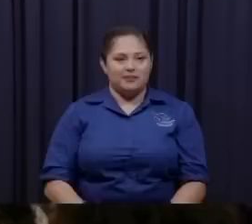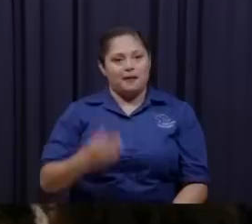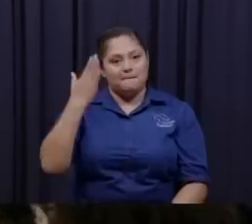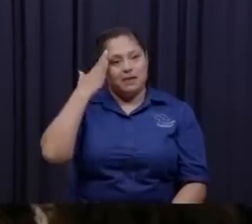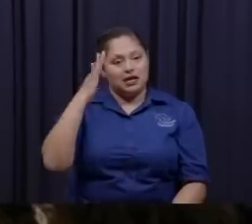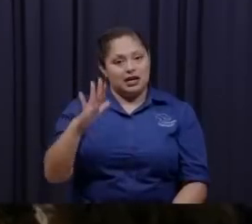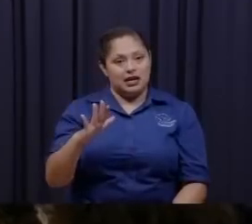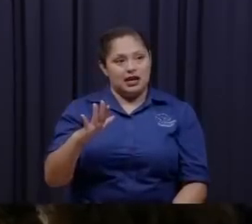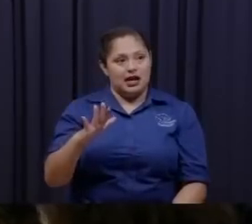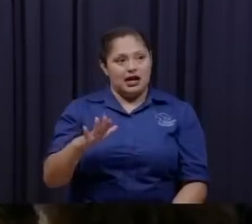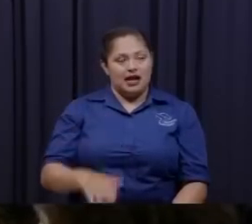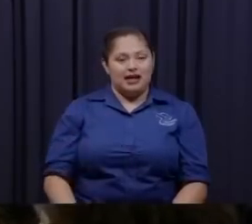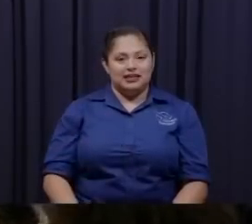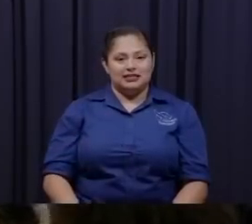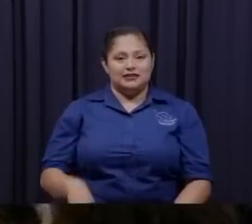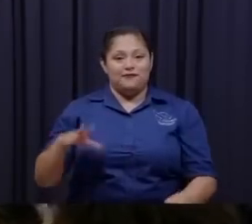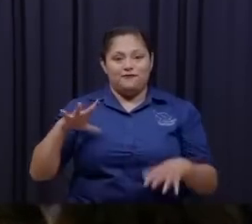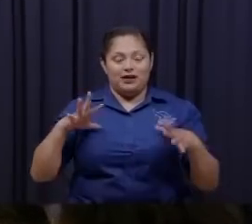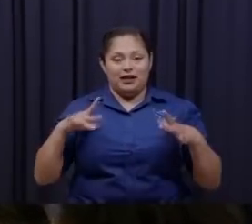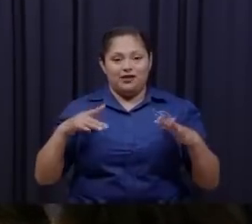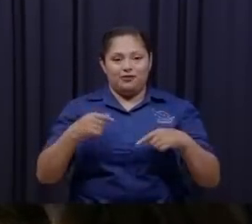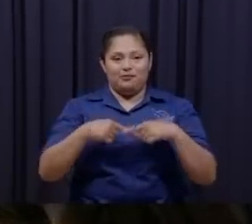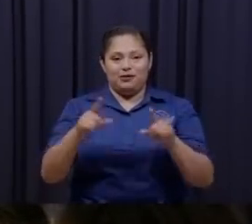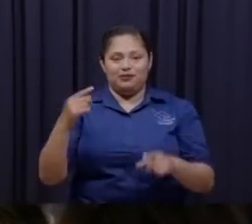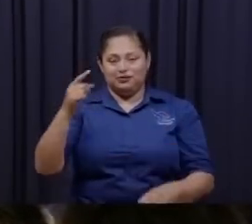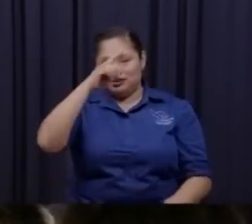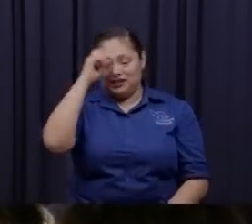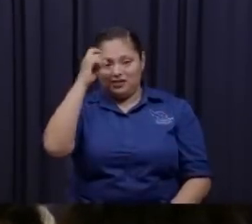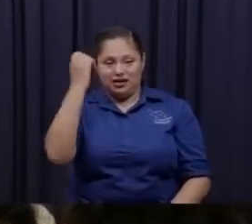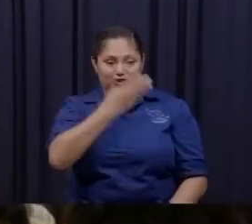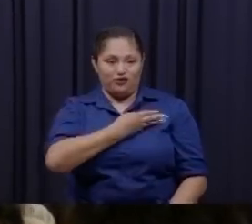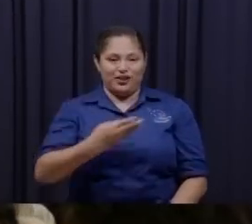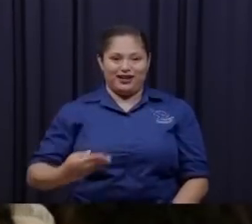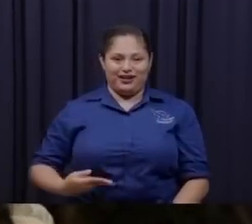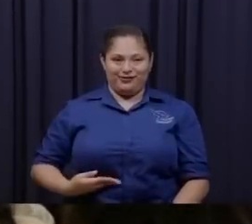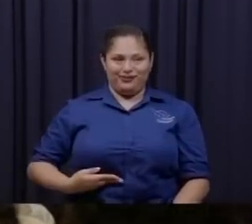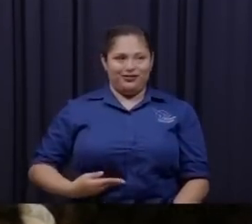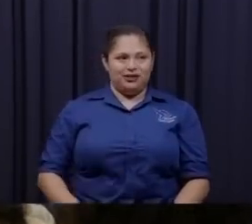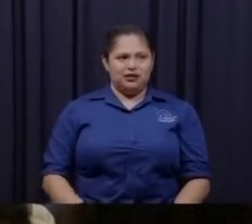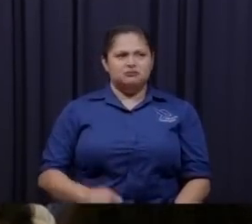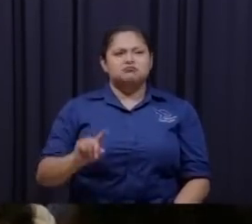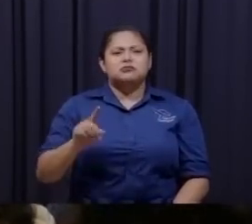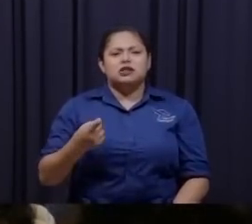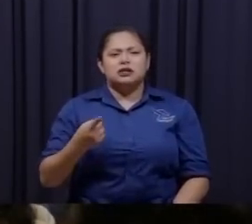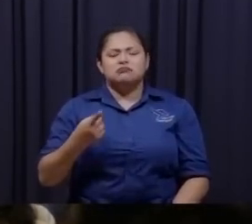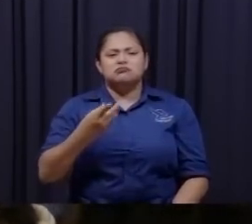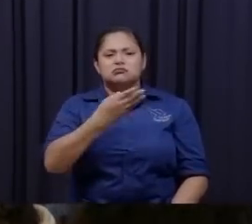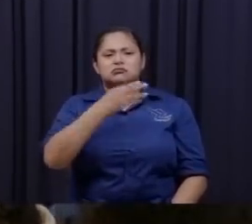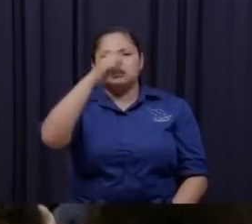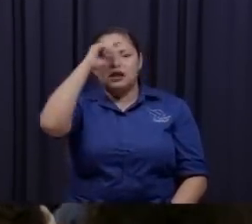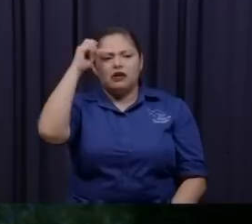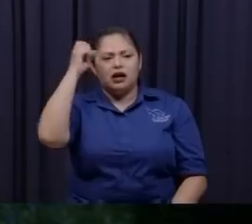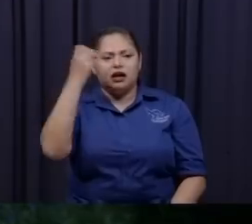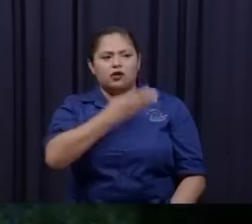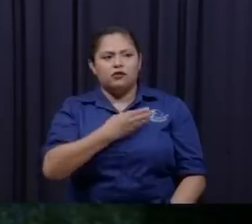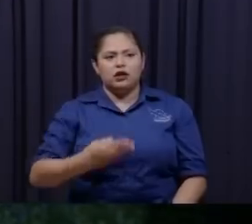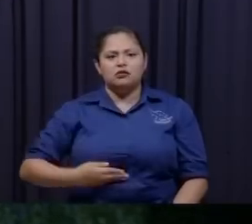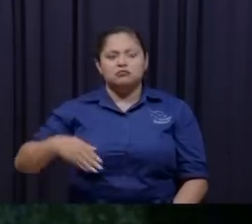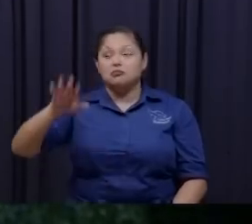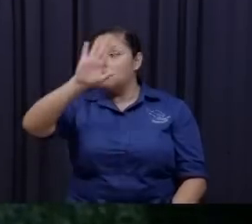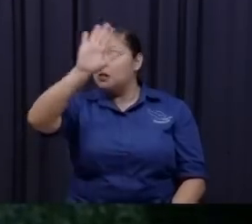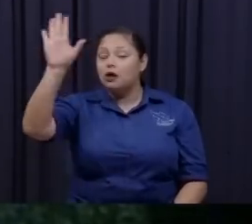Mañana es feriado, pues solo para los del gobierno. ¿O no? ¿Quiénes trabajan en el gobierno? ¿Tienen feriado,